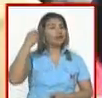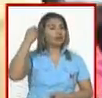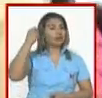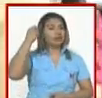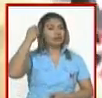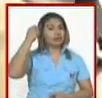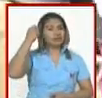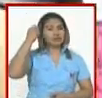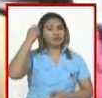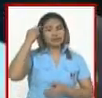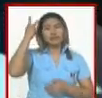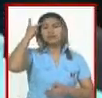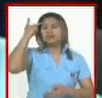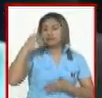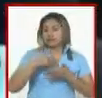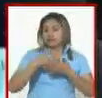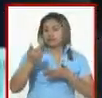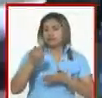políticamente